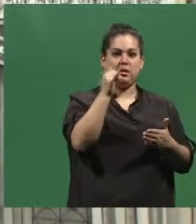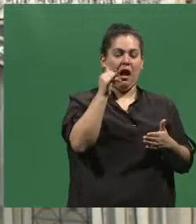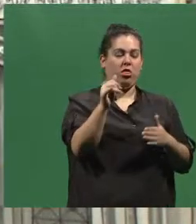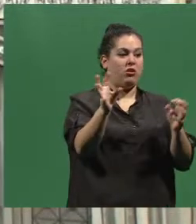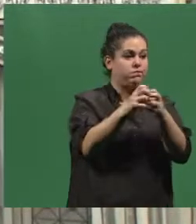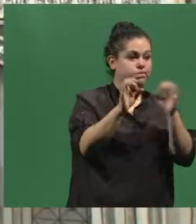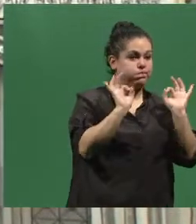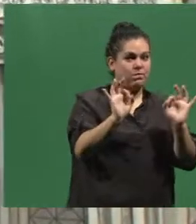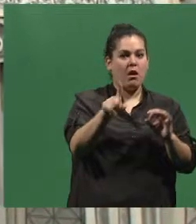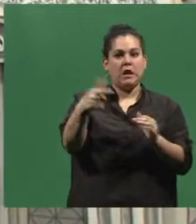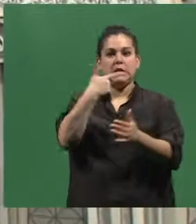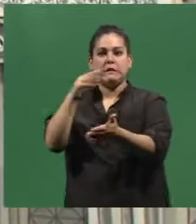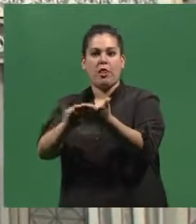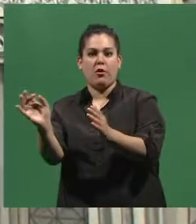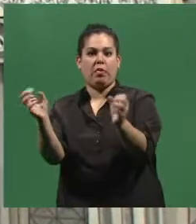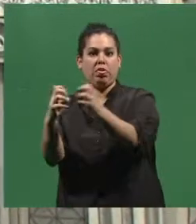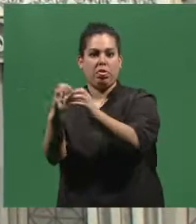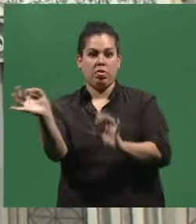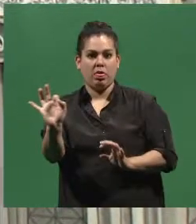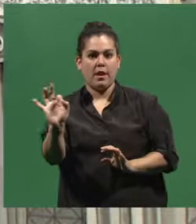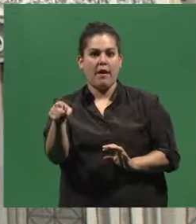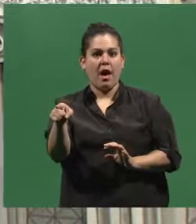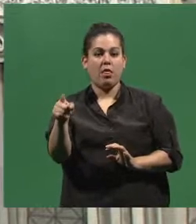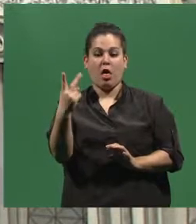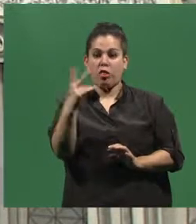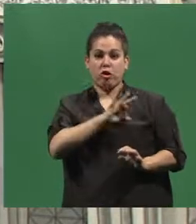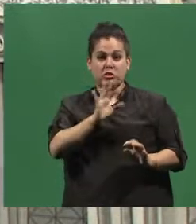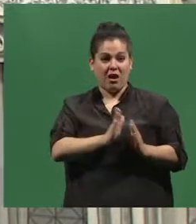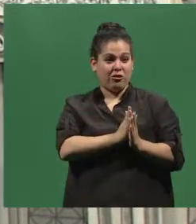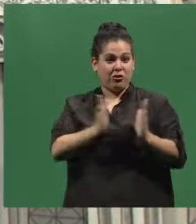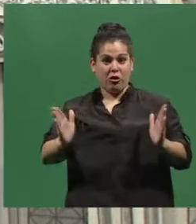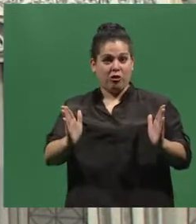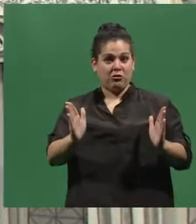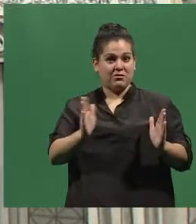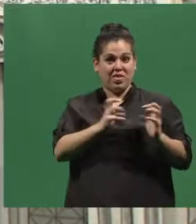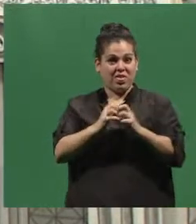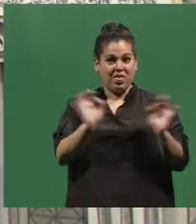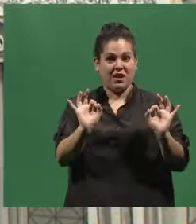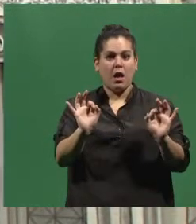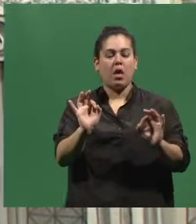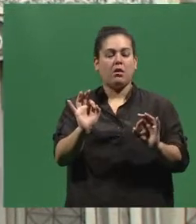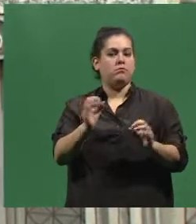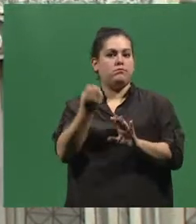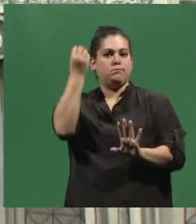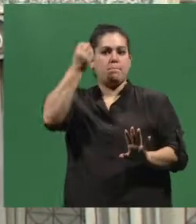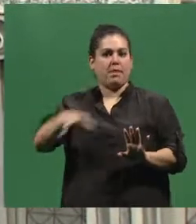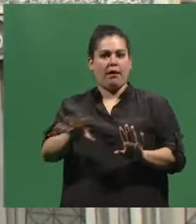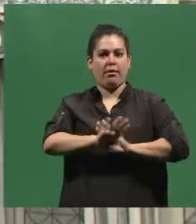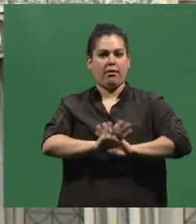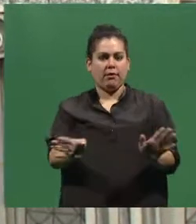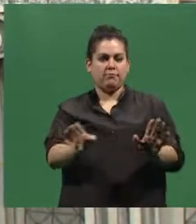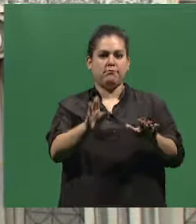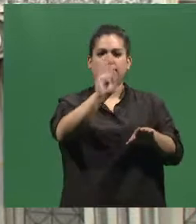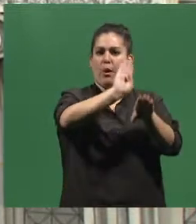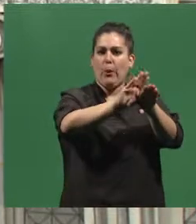trata en la segunda cámara que sería la Cámara de Senadores y no se trata en esos 2 años, cae el proyecto y pierde esa media sanción. Por lo